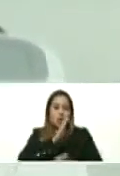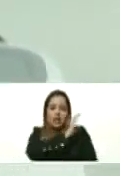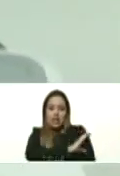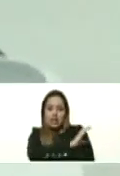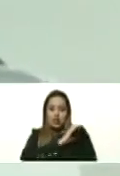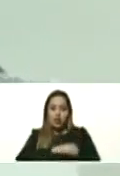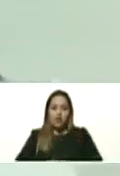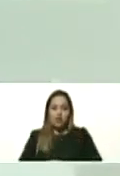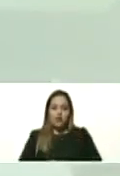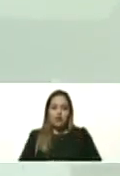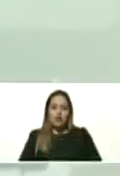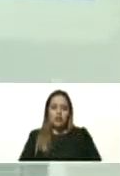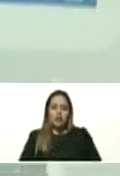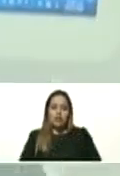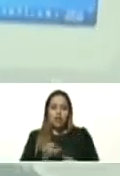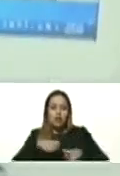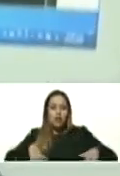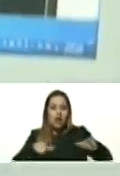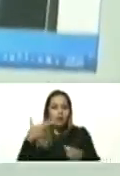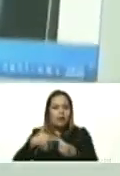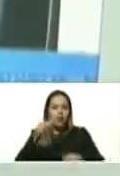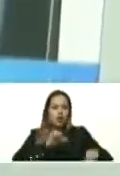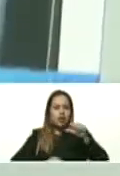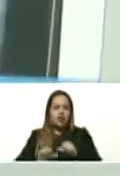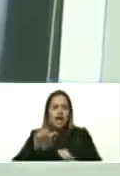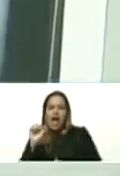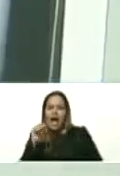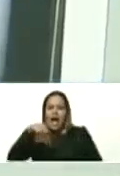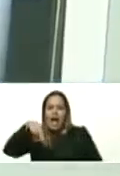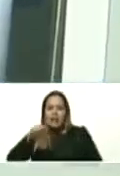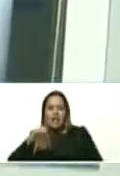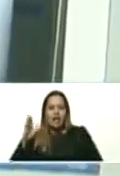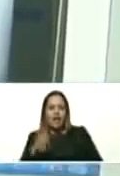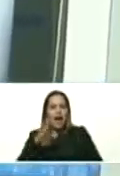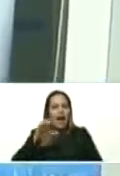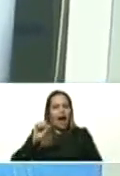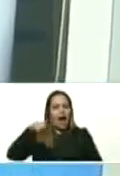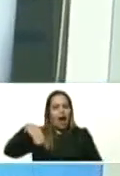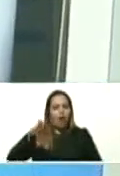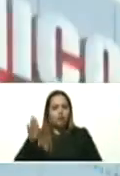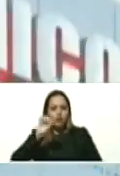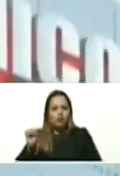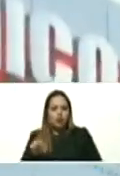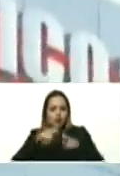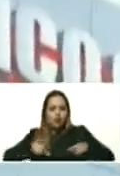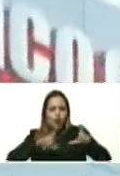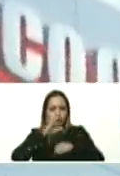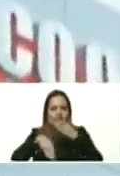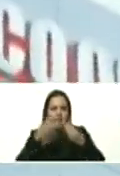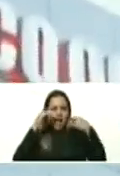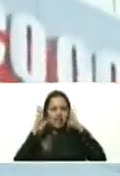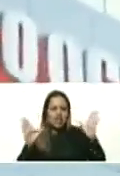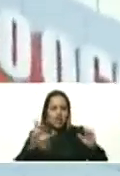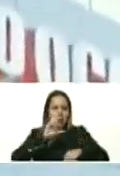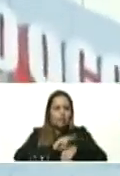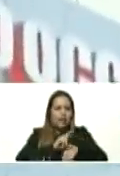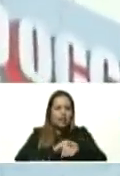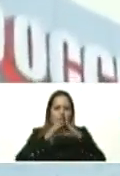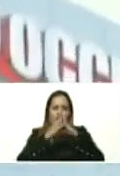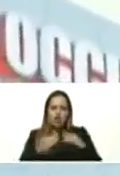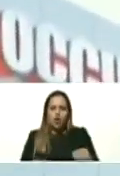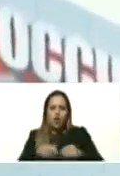complejo petroquímico Ana María Campos, justamente desde esos espacios para brindar atención médica a toda